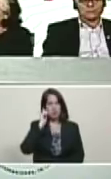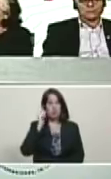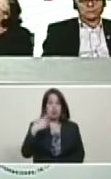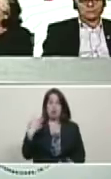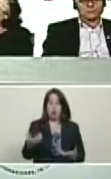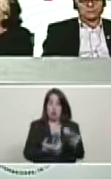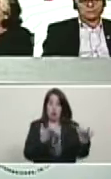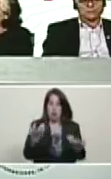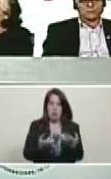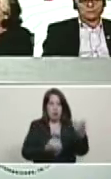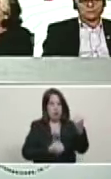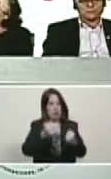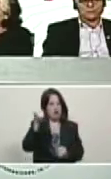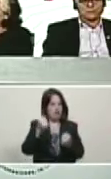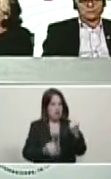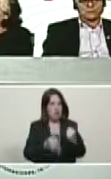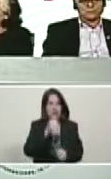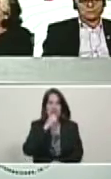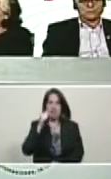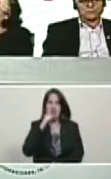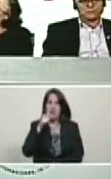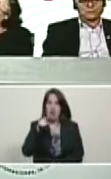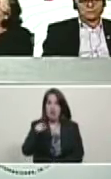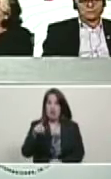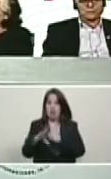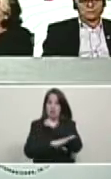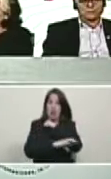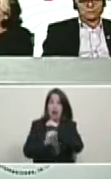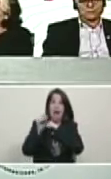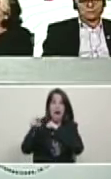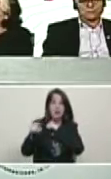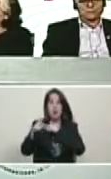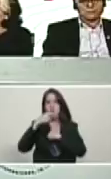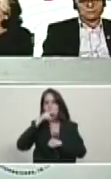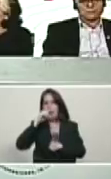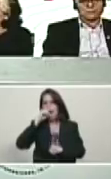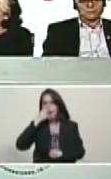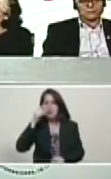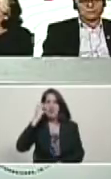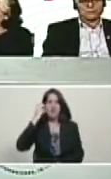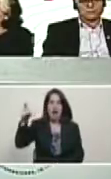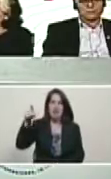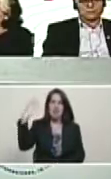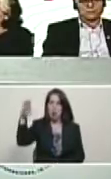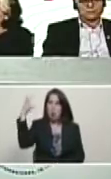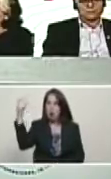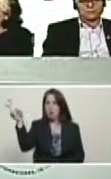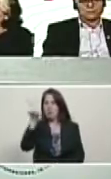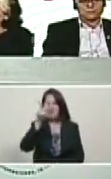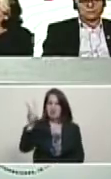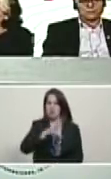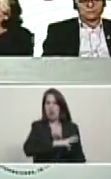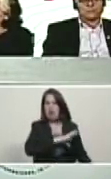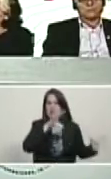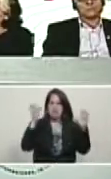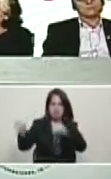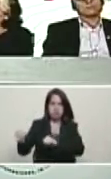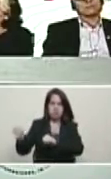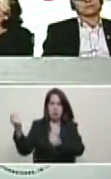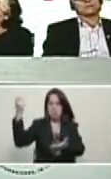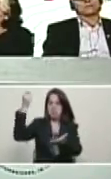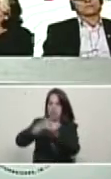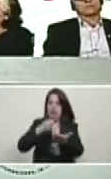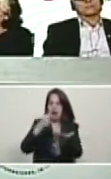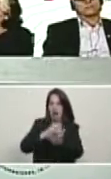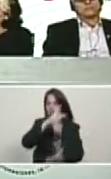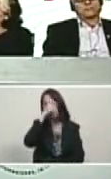quienes la quemaron los delincuentes de iván duque malandros que trajo de colombia y malandros que llevaron de venezuela pagados con